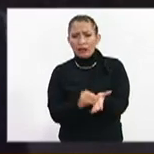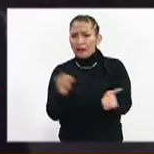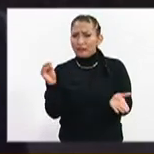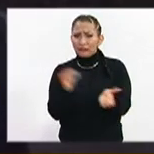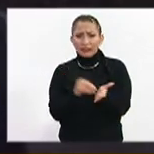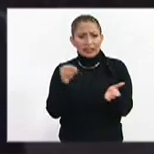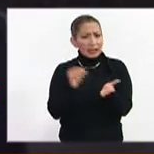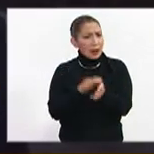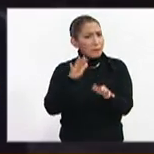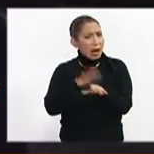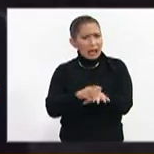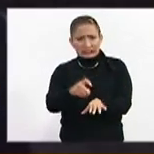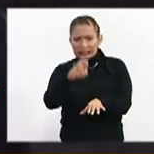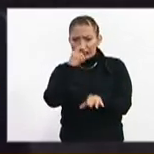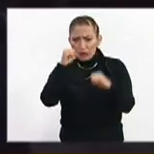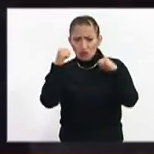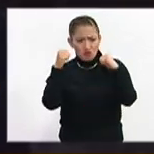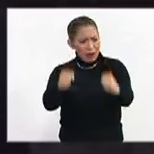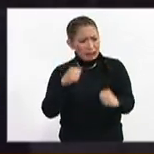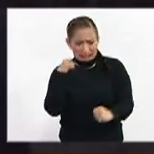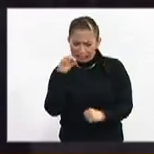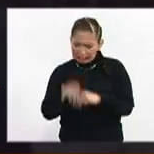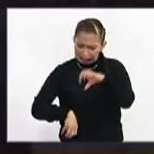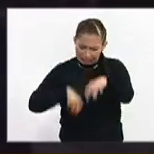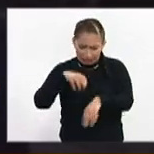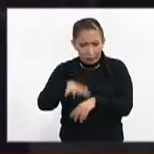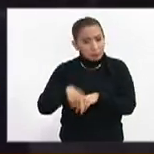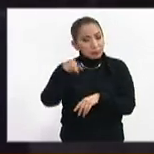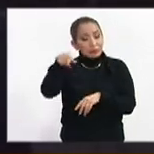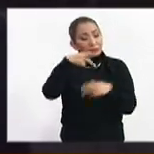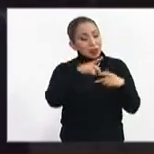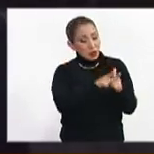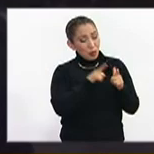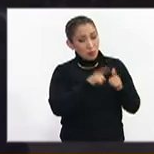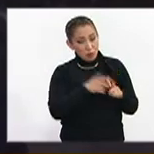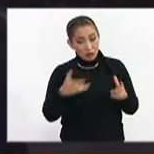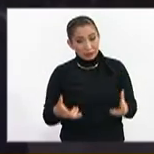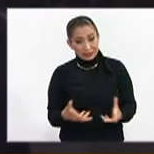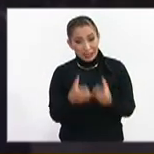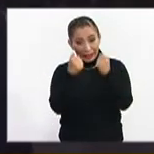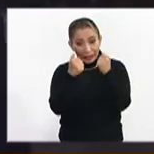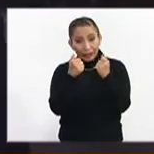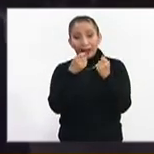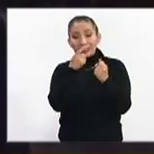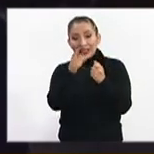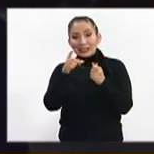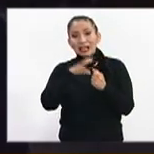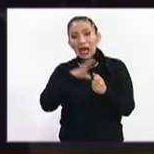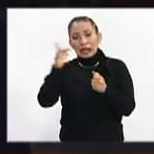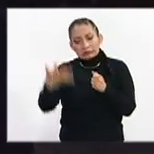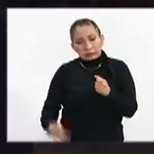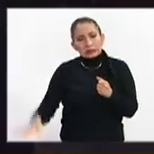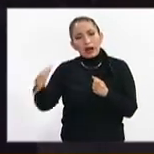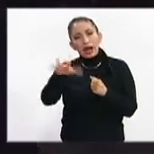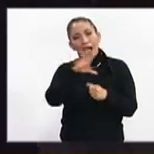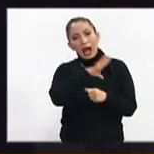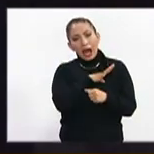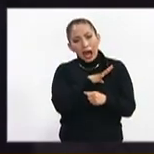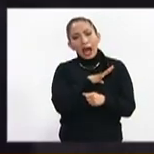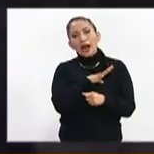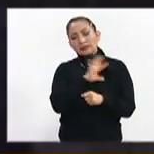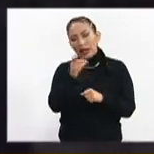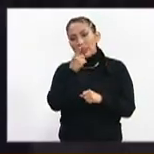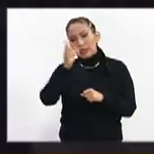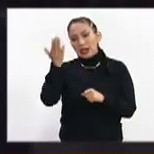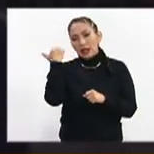manera más intensificada. Los cuerpos de rescate internacionales en esta búsqueda. También, pues ya